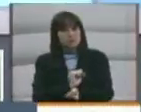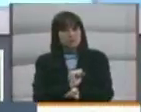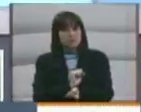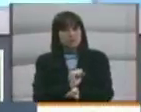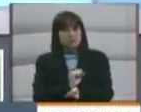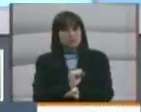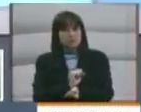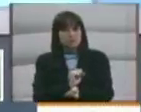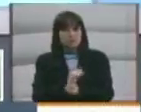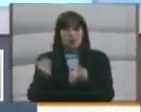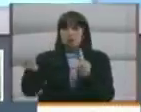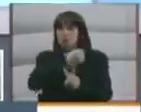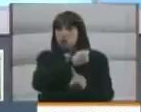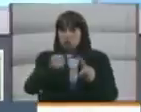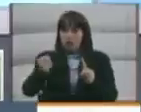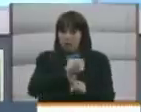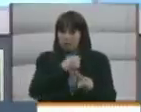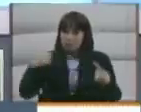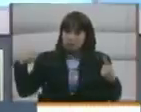campesinos torturados,